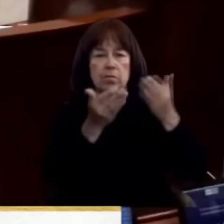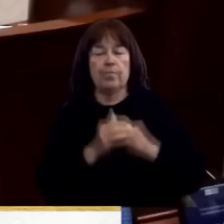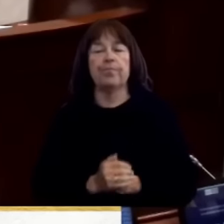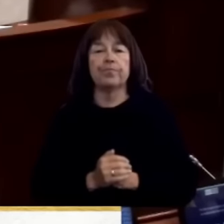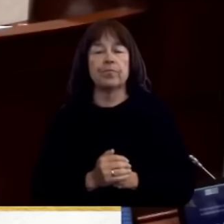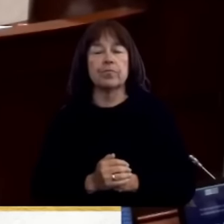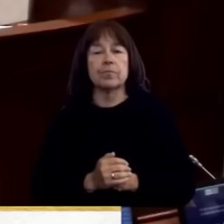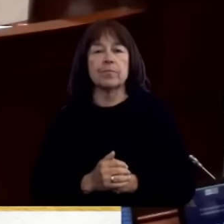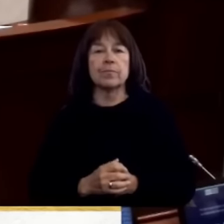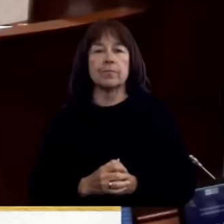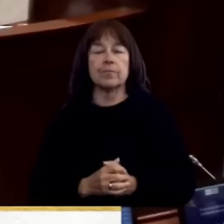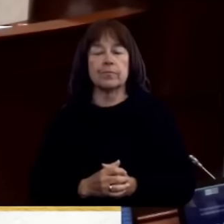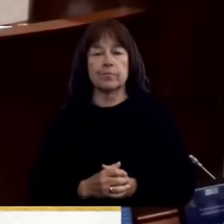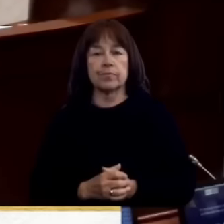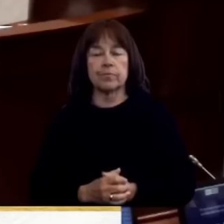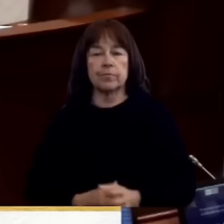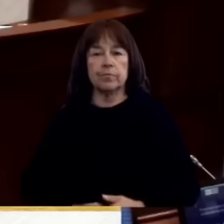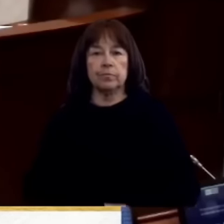senador citante.